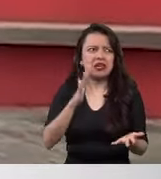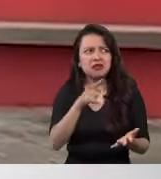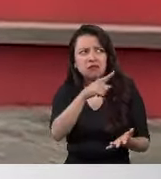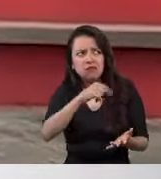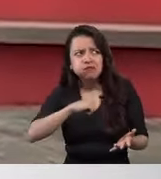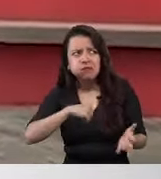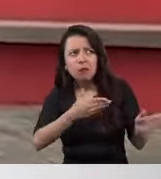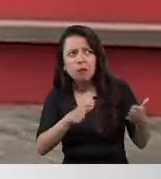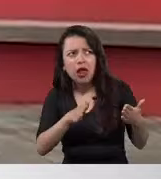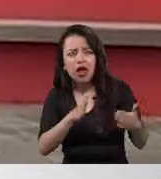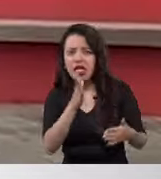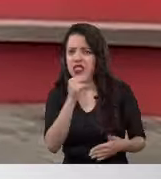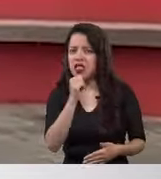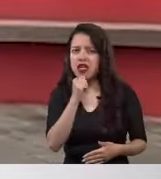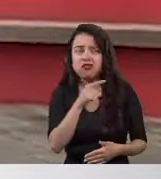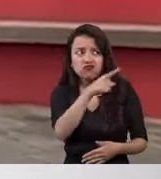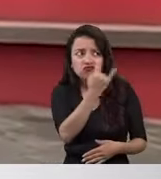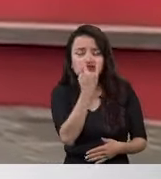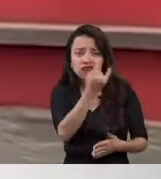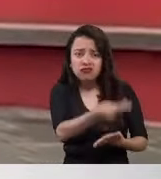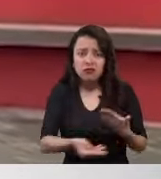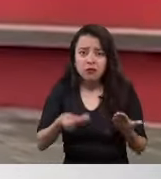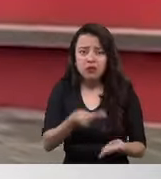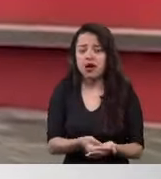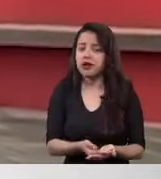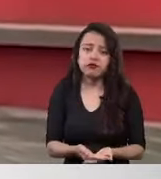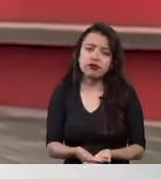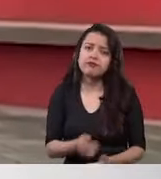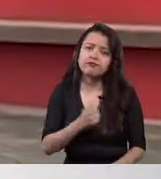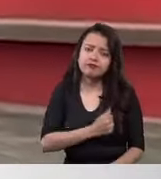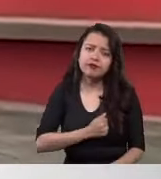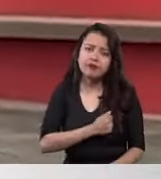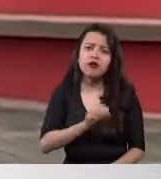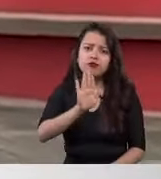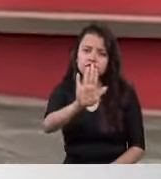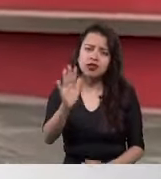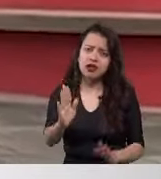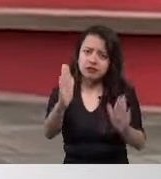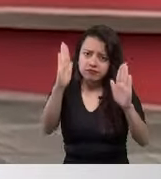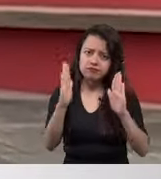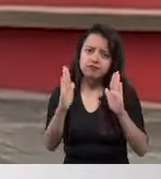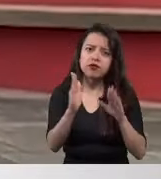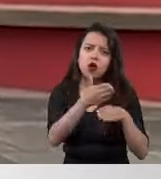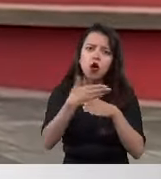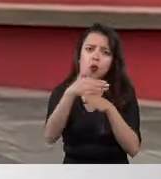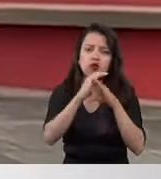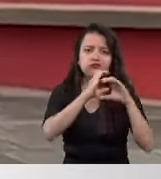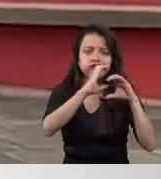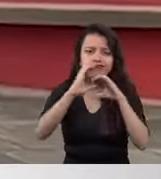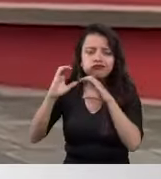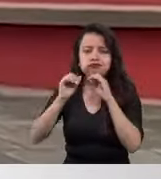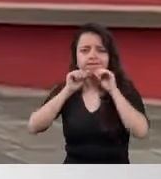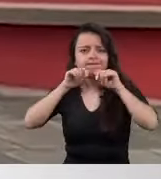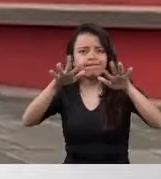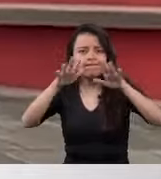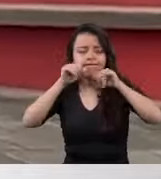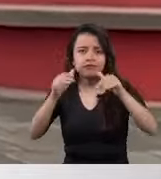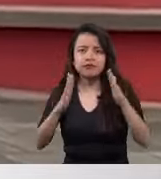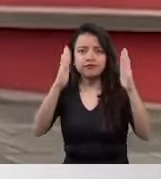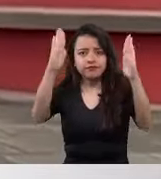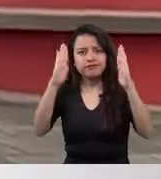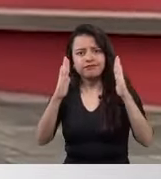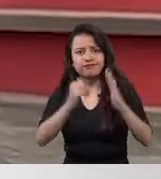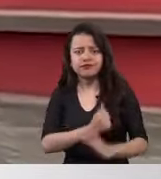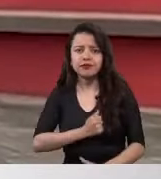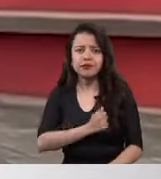pueda realizar estos pagos, y en ese sentido hacemos un llamado a ustedes como prensa para que nos ayuden a hacer visibles esta problemática, que conduzcan a que la